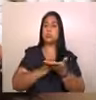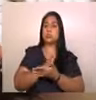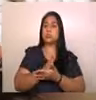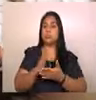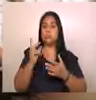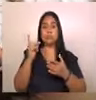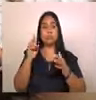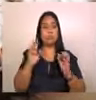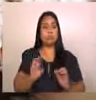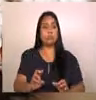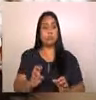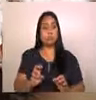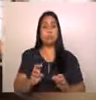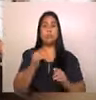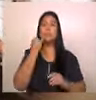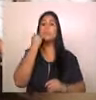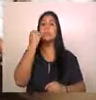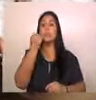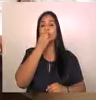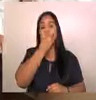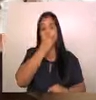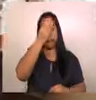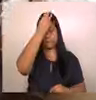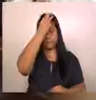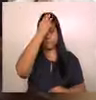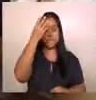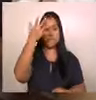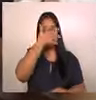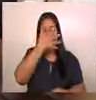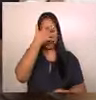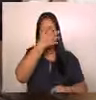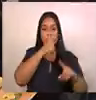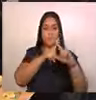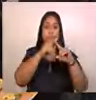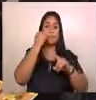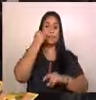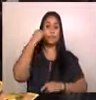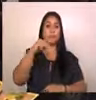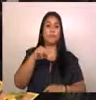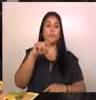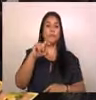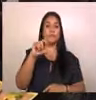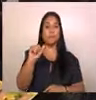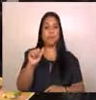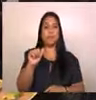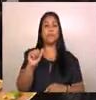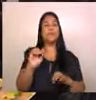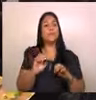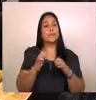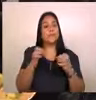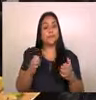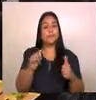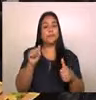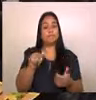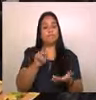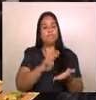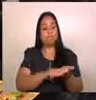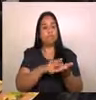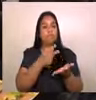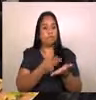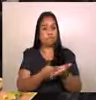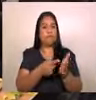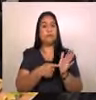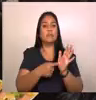los consumidores en idiomas mayas, garífuna y xinca. En este sentido, la traducción a